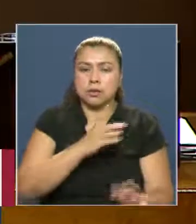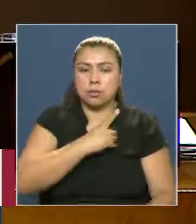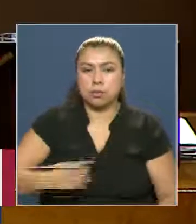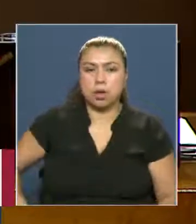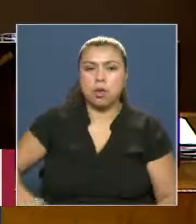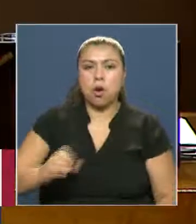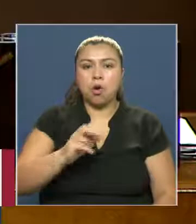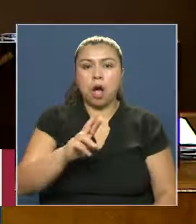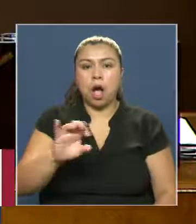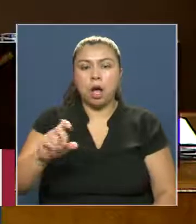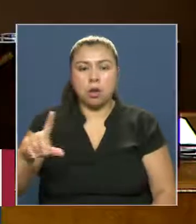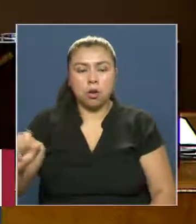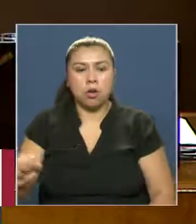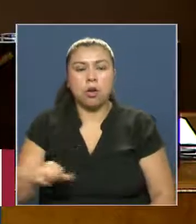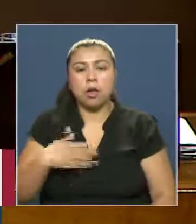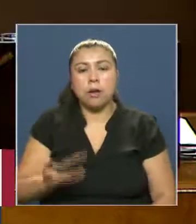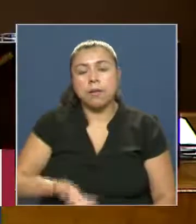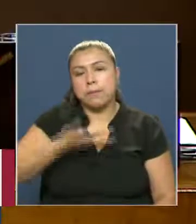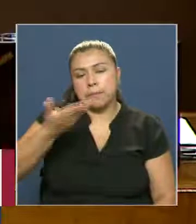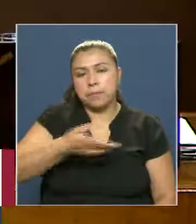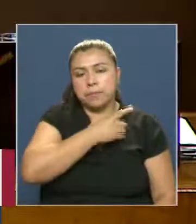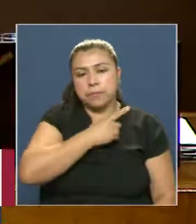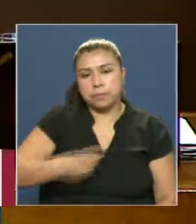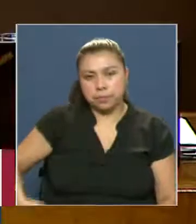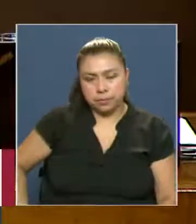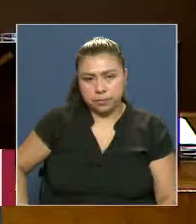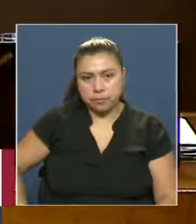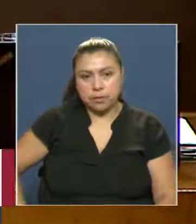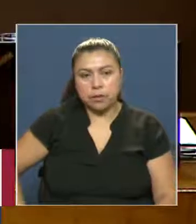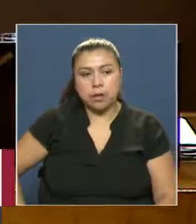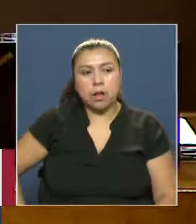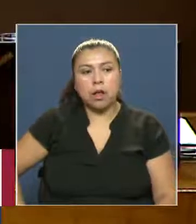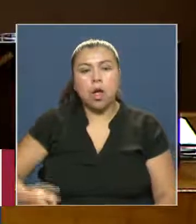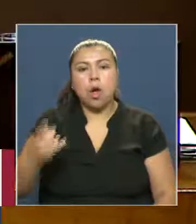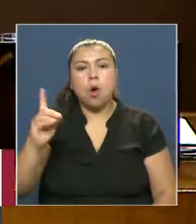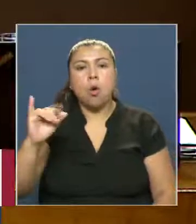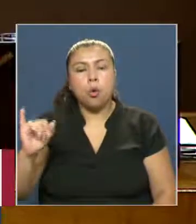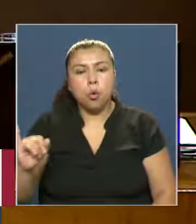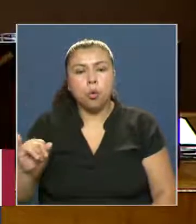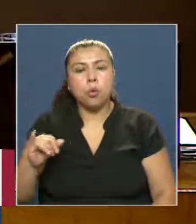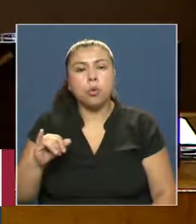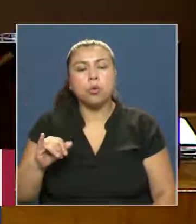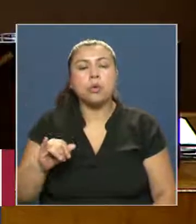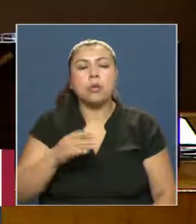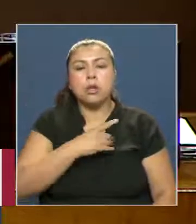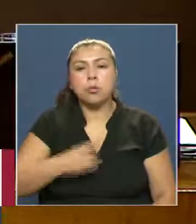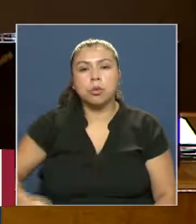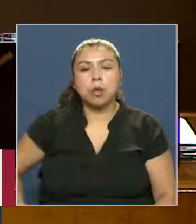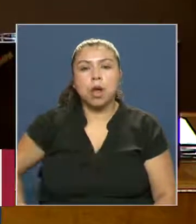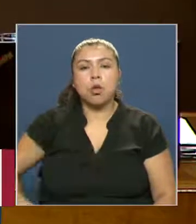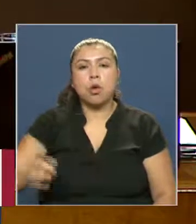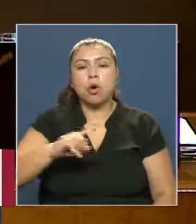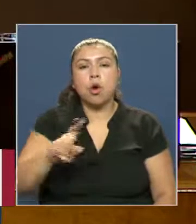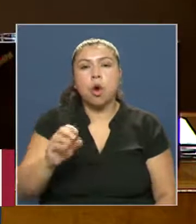el uso de la palabra al honorable diputado integrante del Comité de la Unión Demócrata Independiente, don Osvaldo Urrutia Soto, hasta por 3 minutos. Tiene la